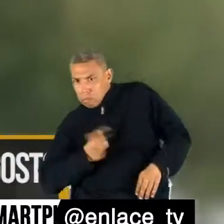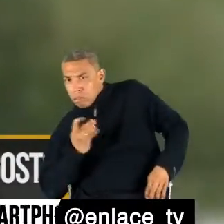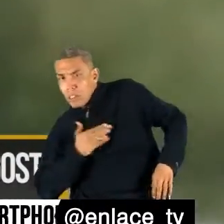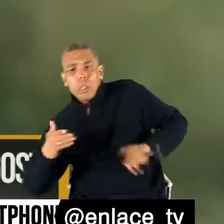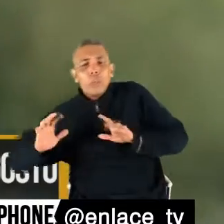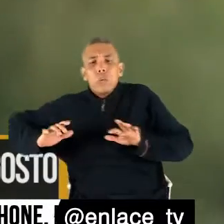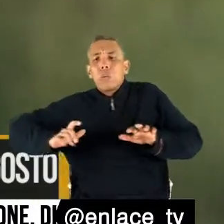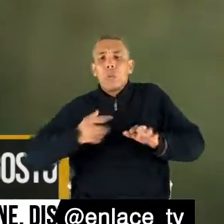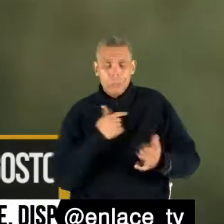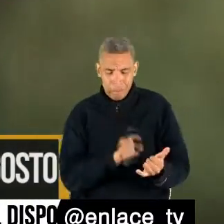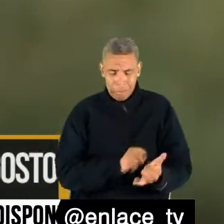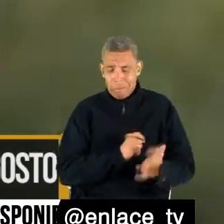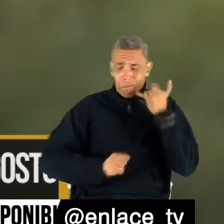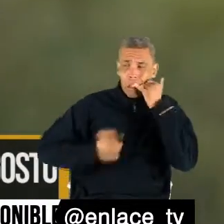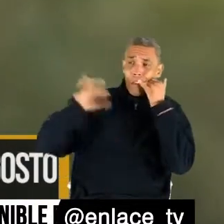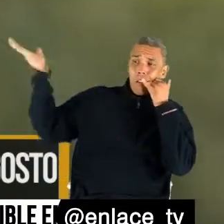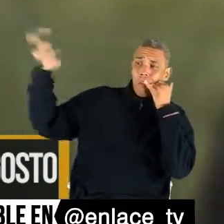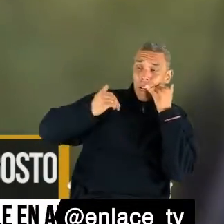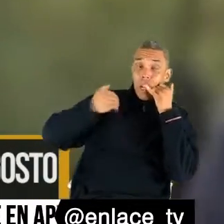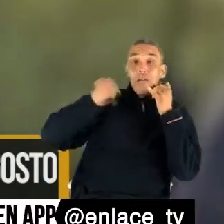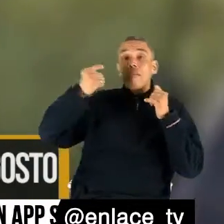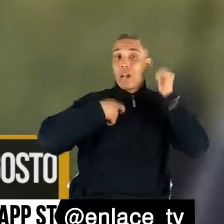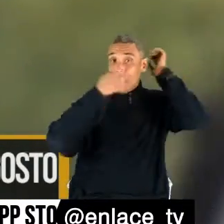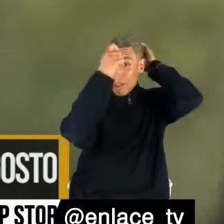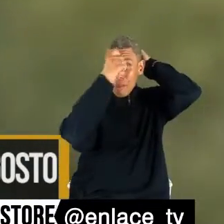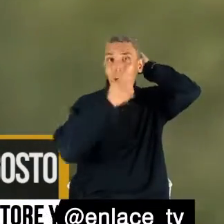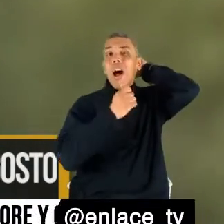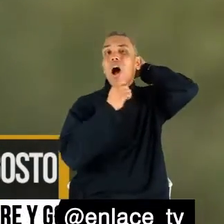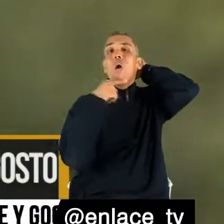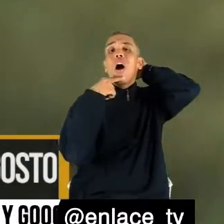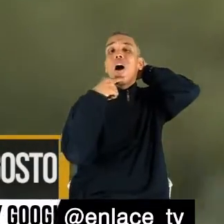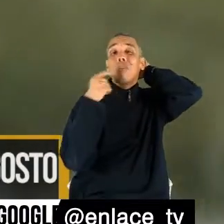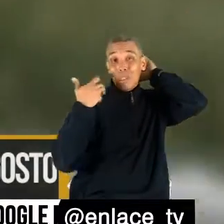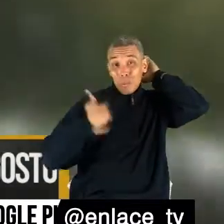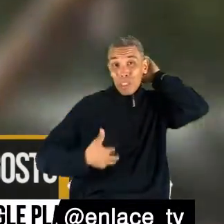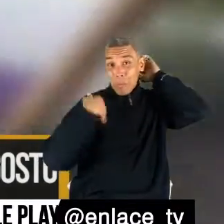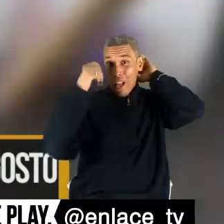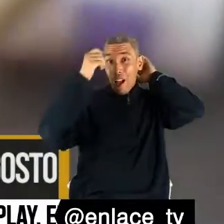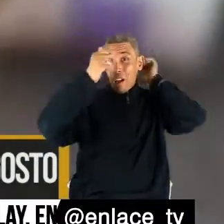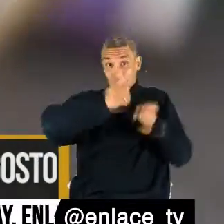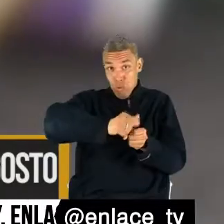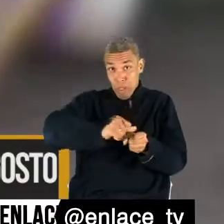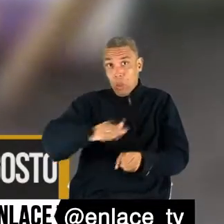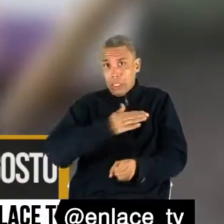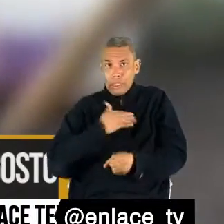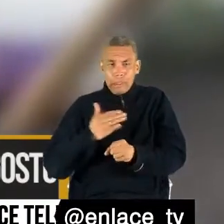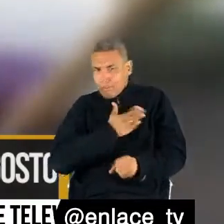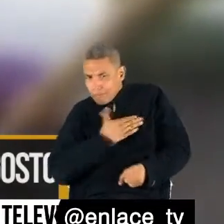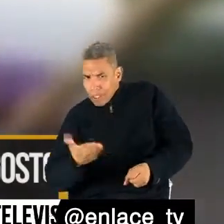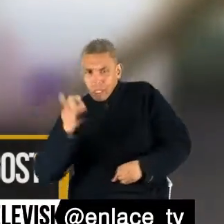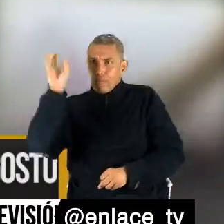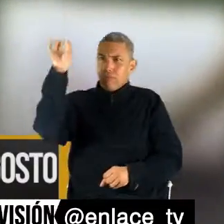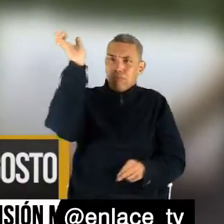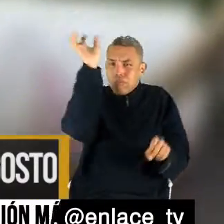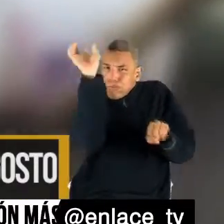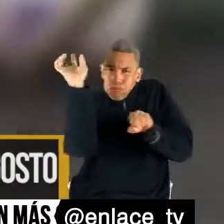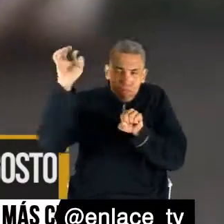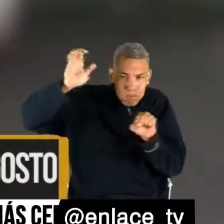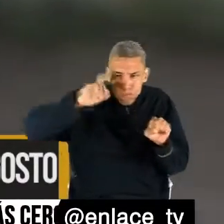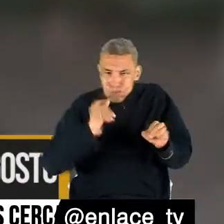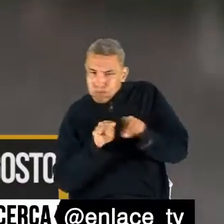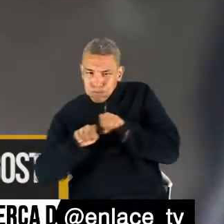equipo de bomberos de Ecopetrol, quien llegó al lugar para rescatar al reptil. En el video suministrado a Enlace Noticias se observa la labor de recuperación